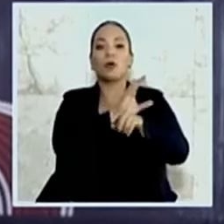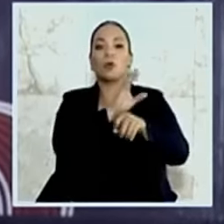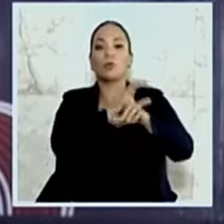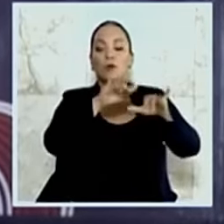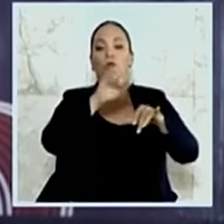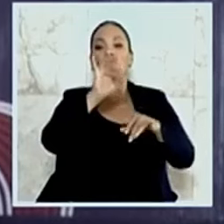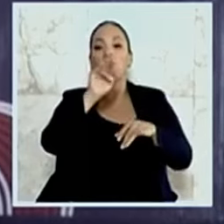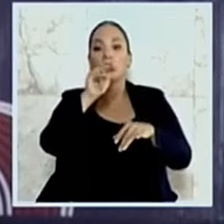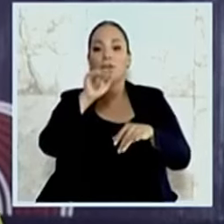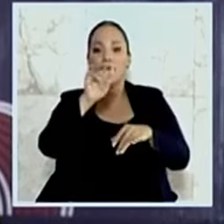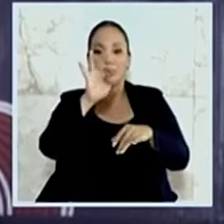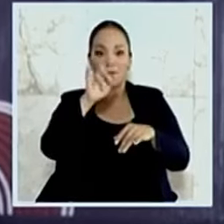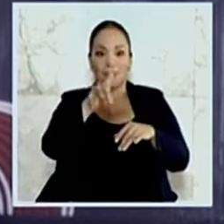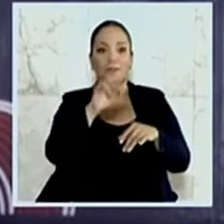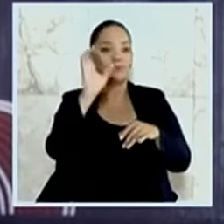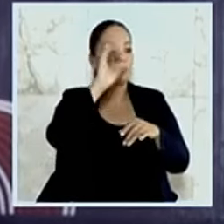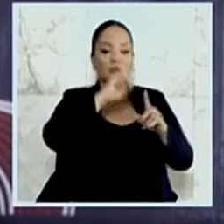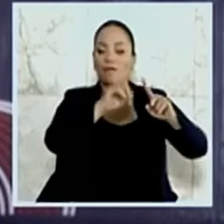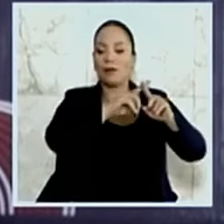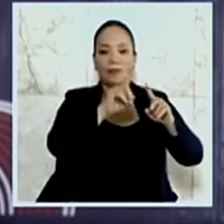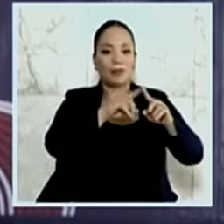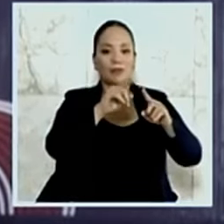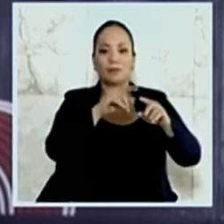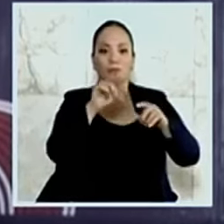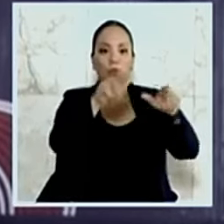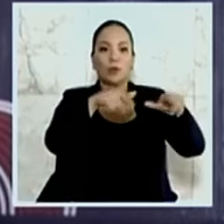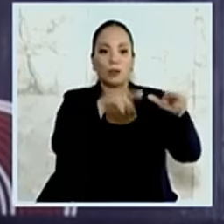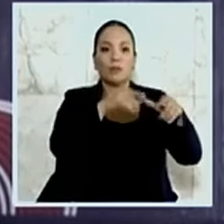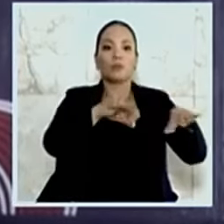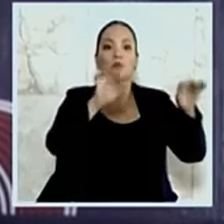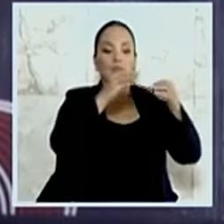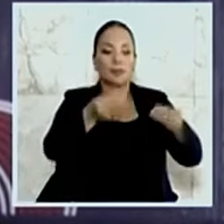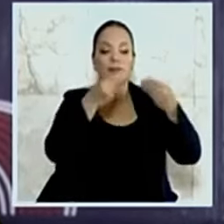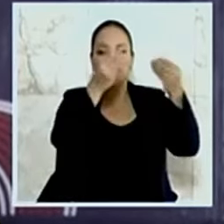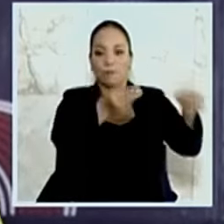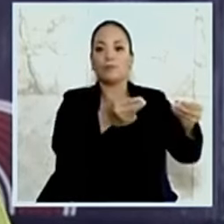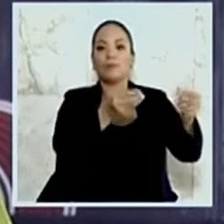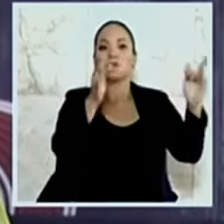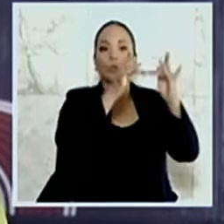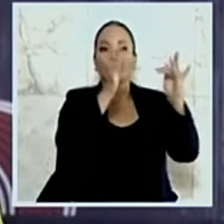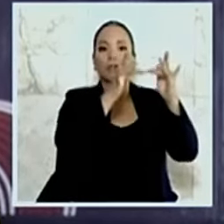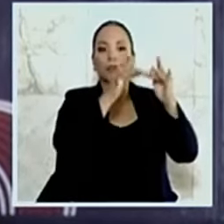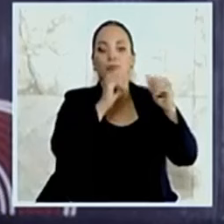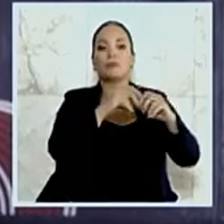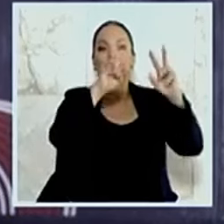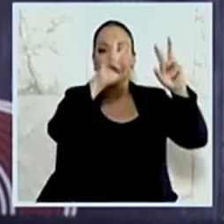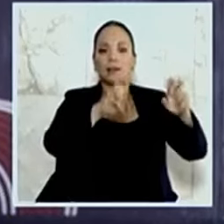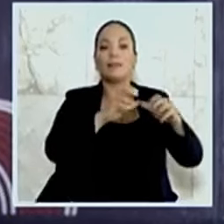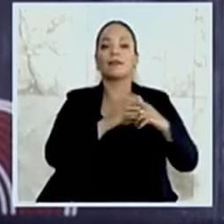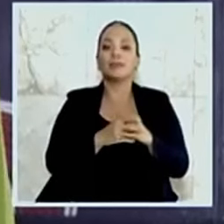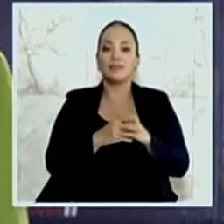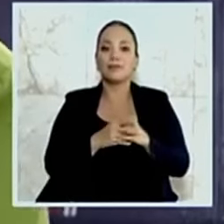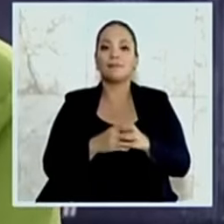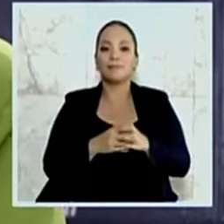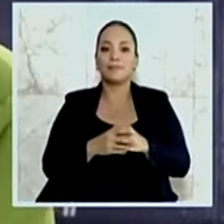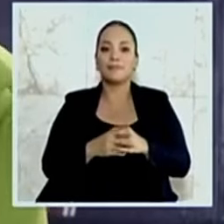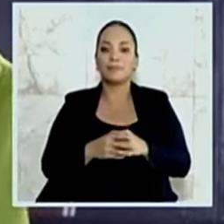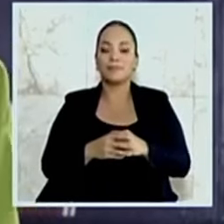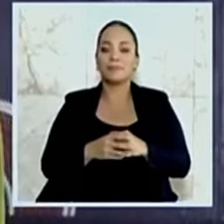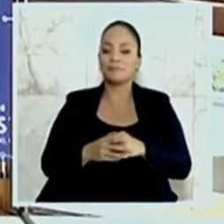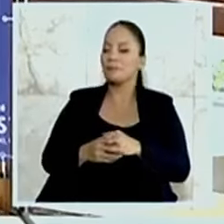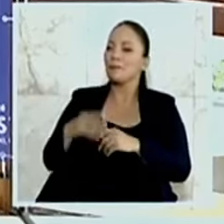celulares que utilizaron para el levantamiento de los datos que hicieron y eso también lo implementamos. Buscamos también las computadoras de Fonatel, o sea, se